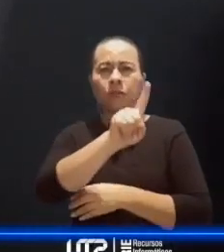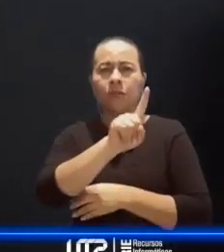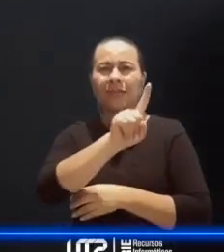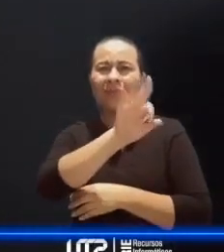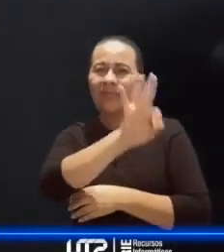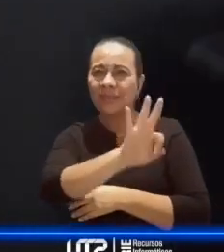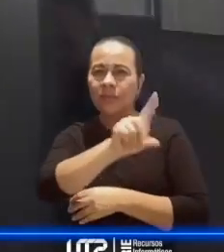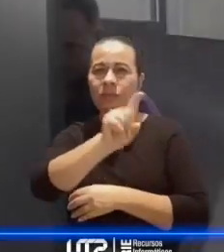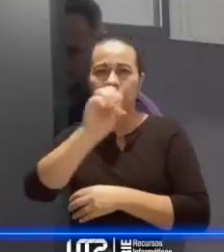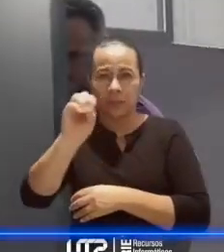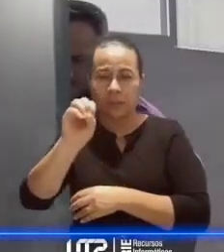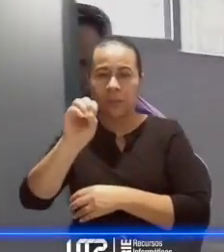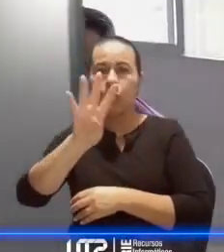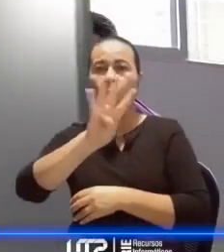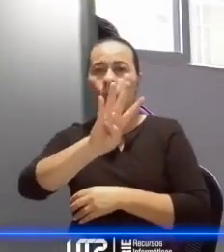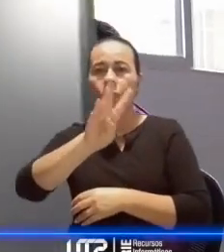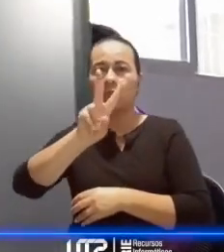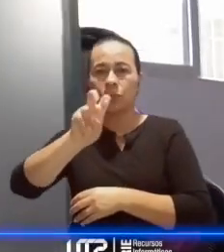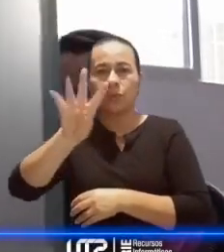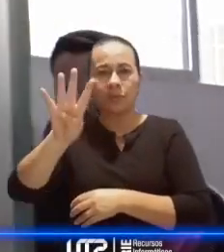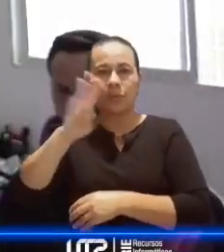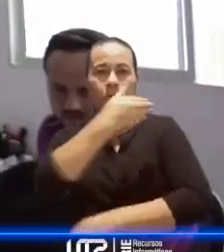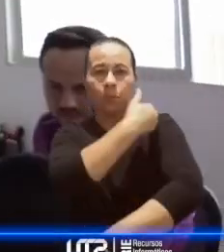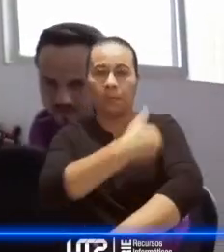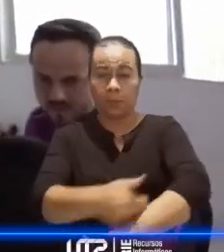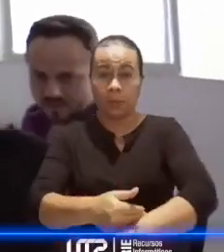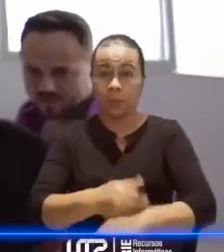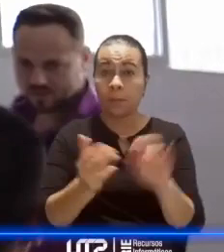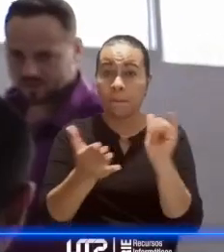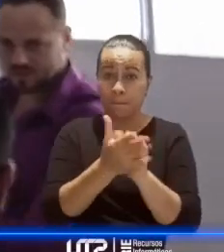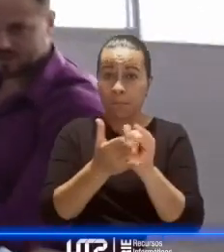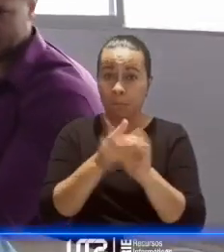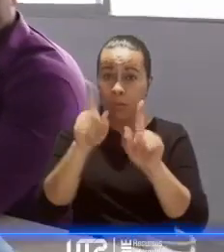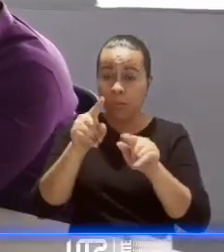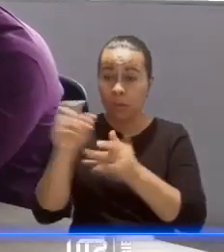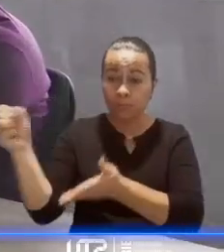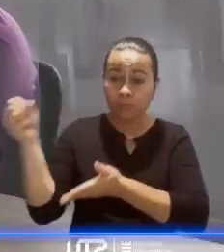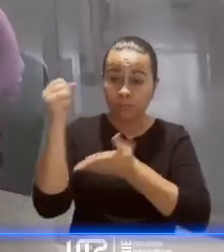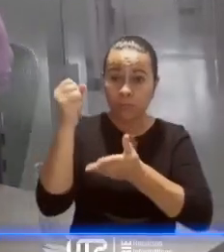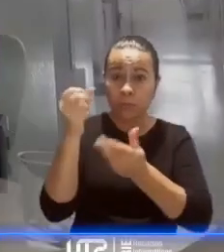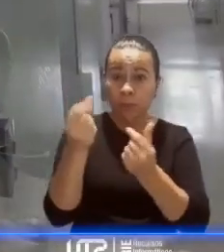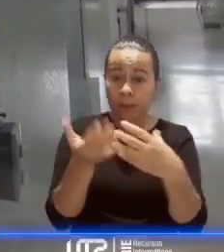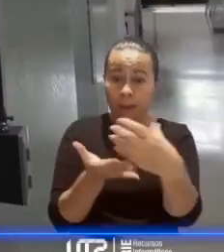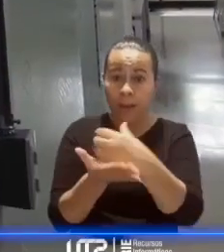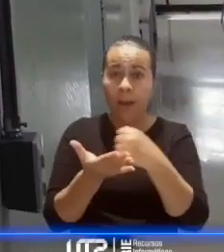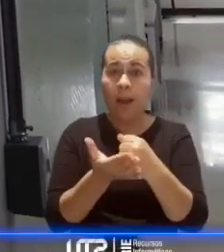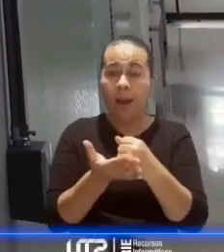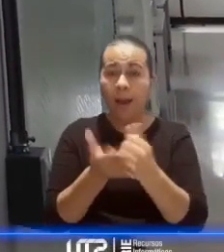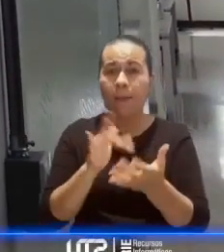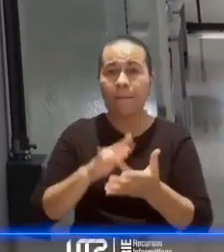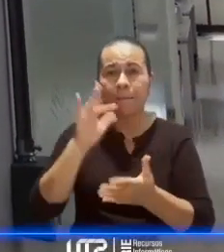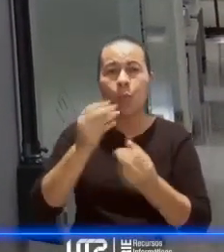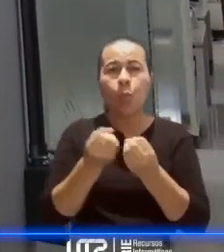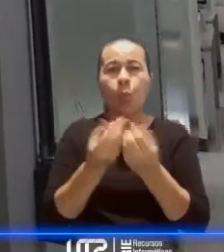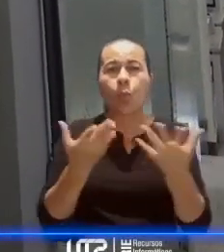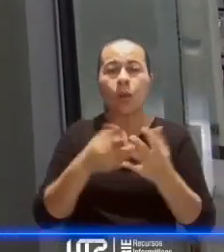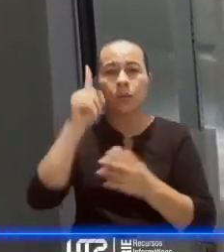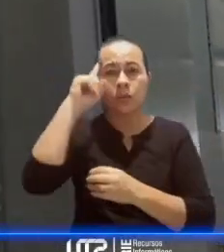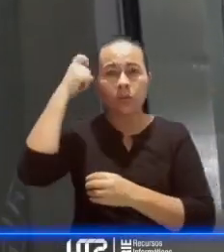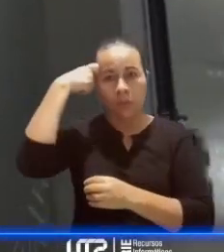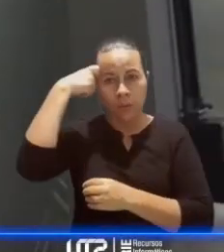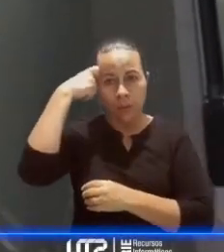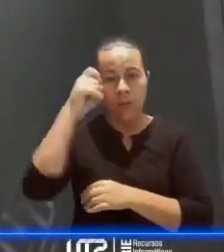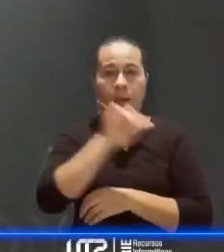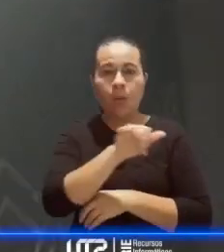un valor de 360.474 millones de pesos. Y al igual que el presupuesto de ingresos, la participación de los recursos